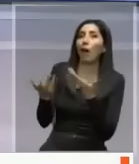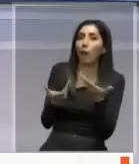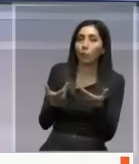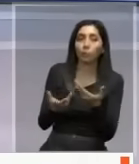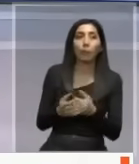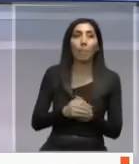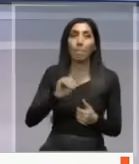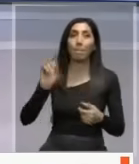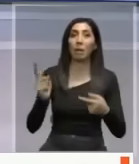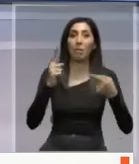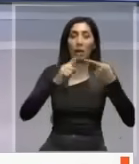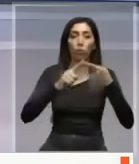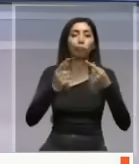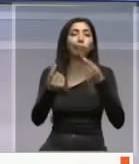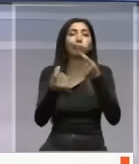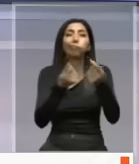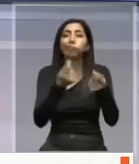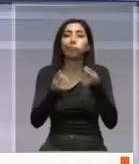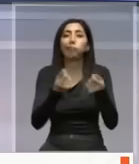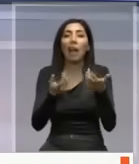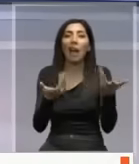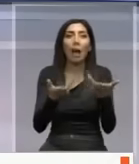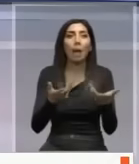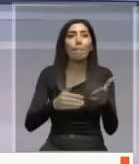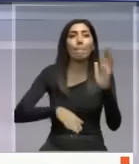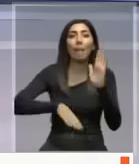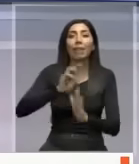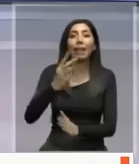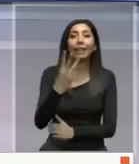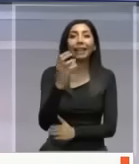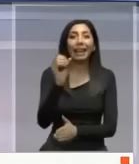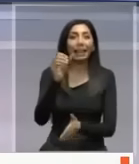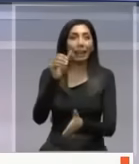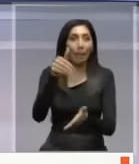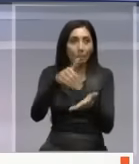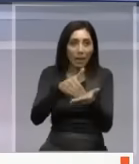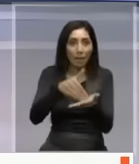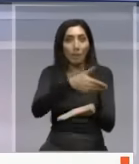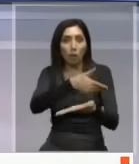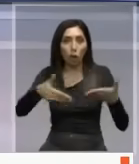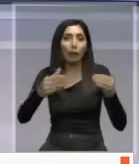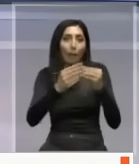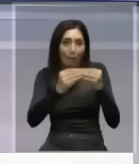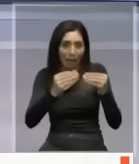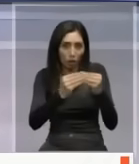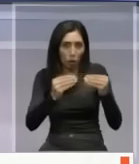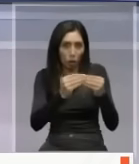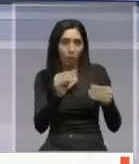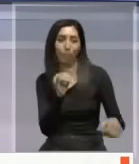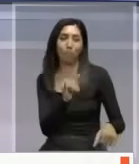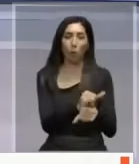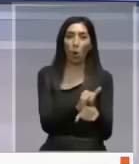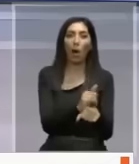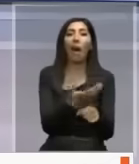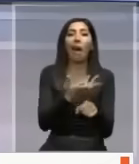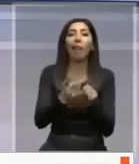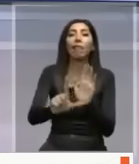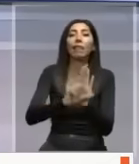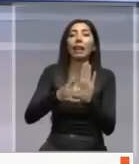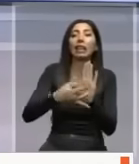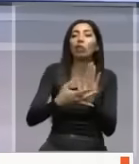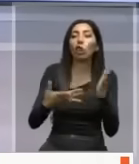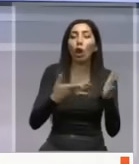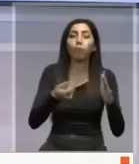el monto presuntamente defraudado asciende a más de 31 mil millones de pesos, por lo cual se le imputan los delitos de fraude al